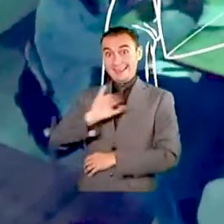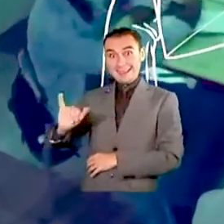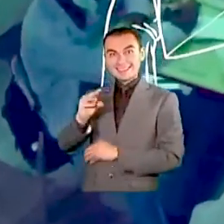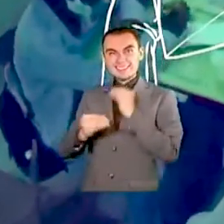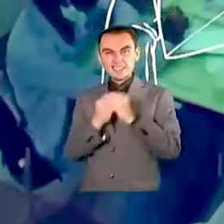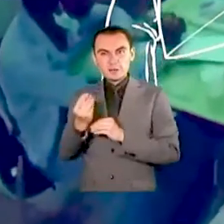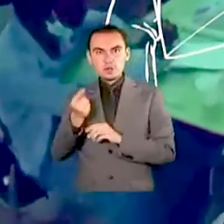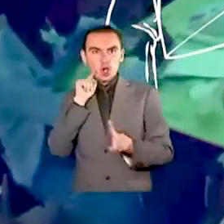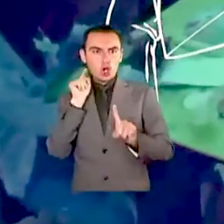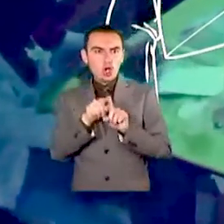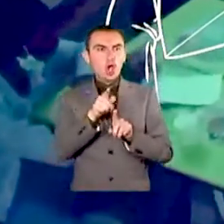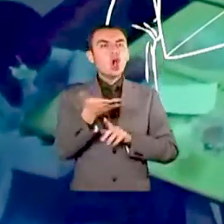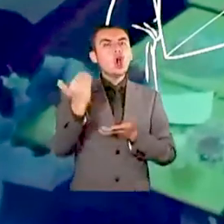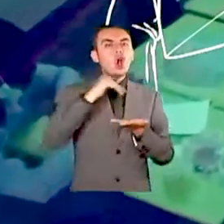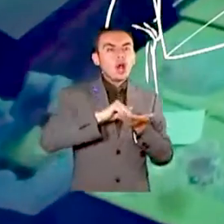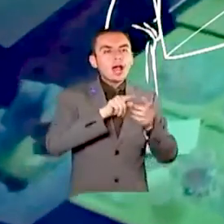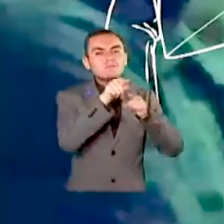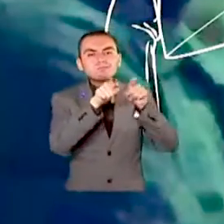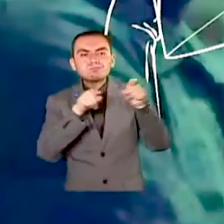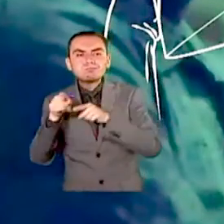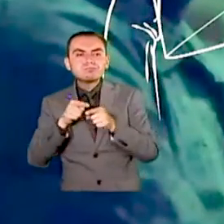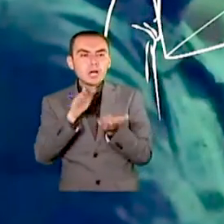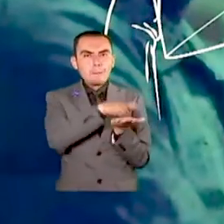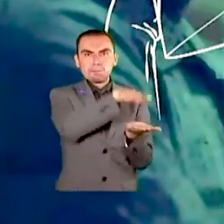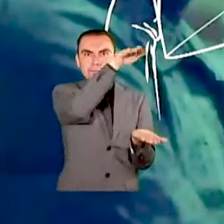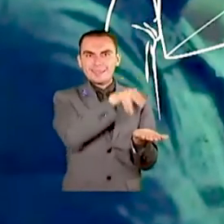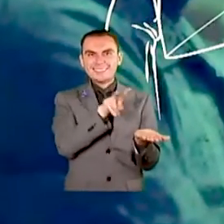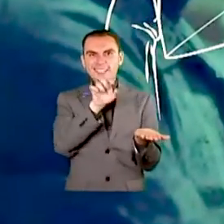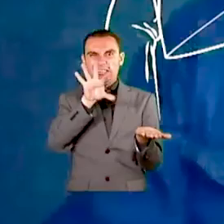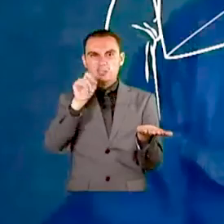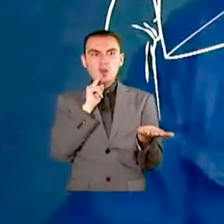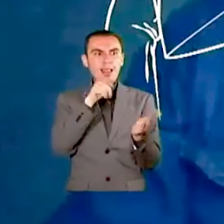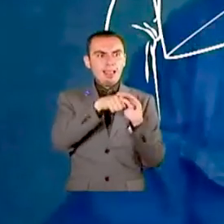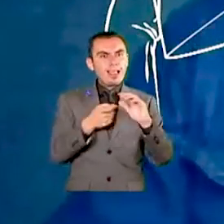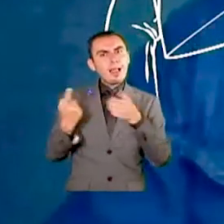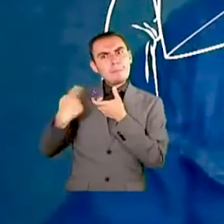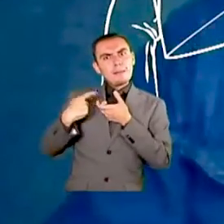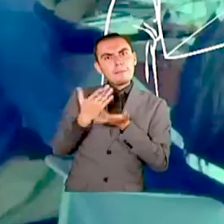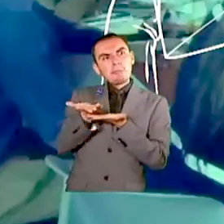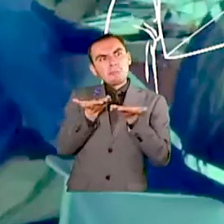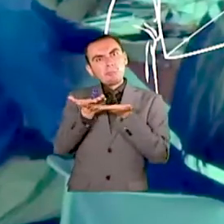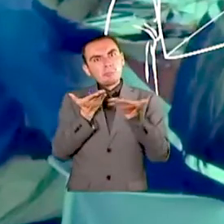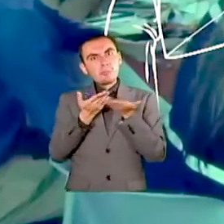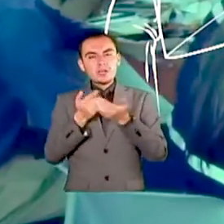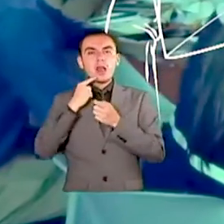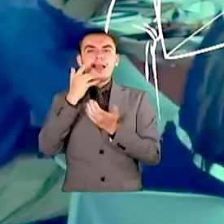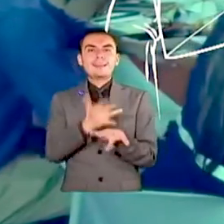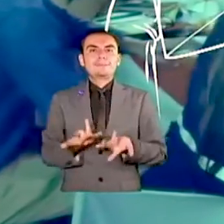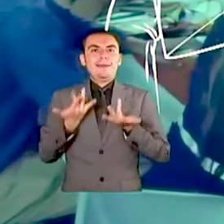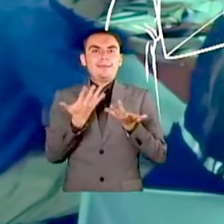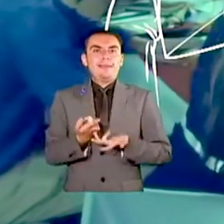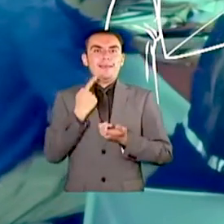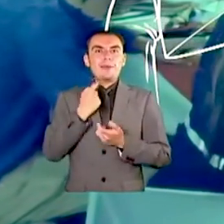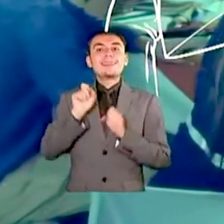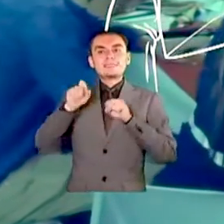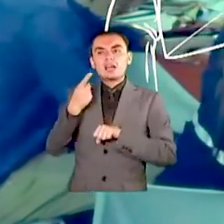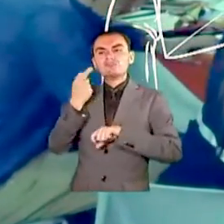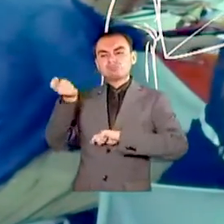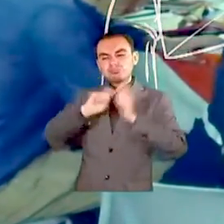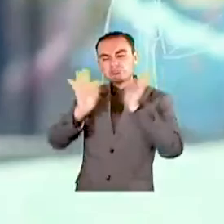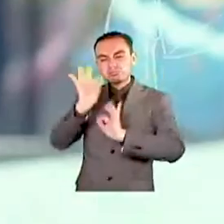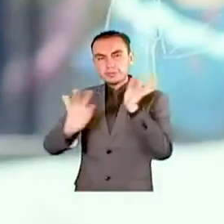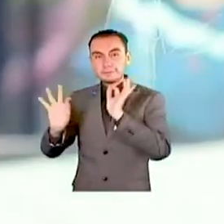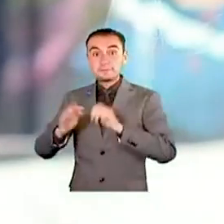de descongestión de 750 solicitudes de inclusión de registro realizadas por víctimas en espera de rendir declaración.